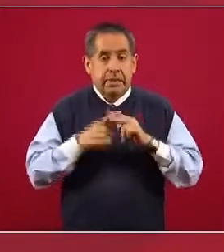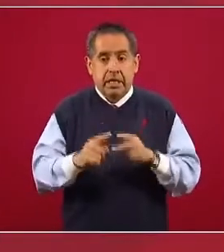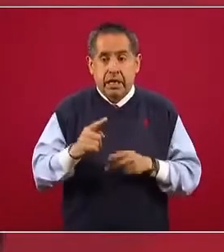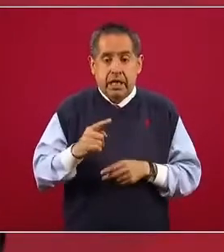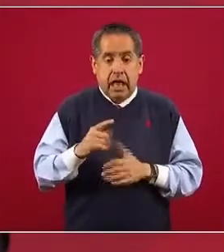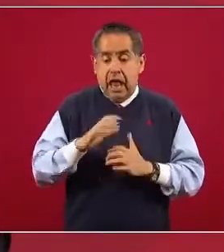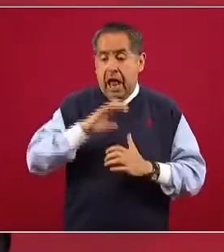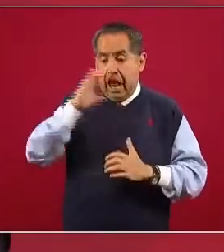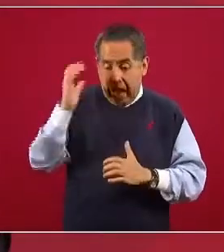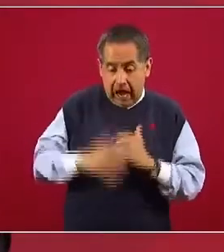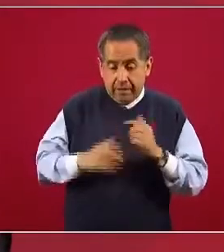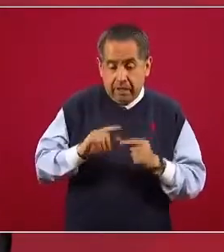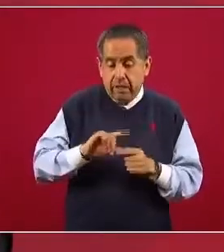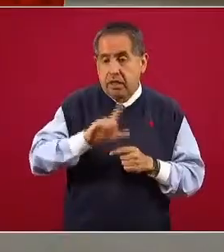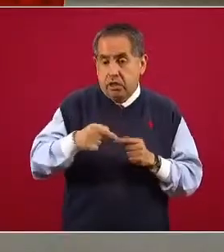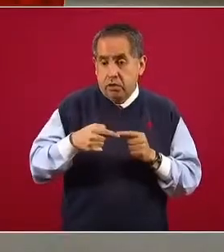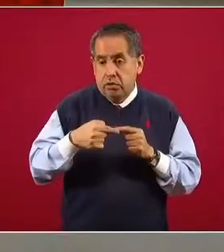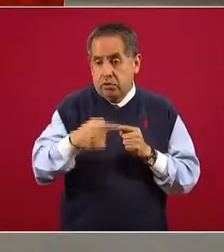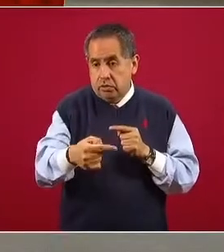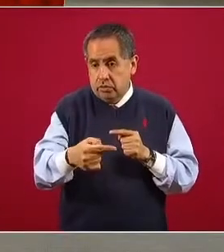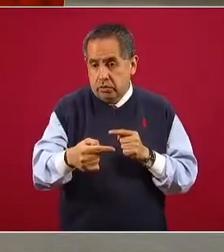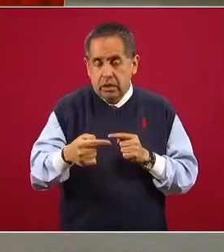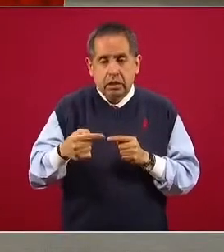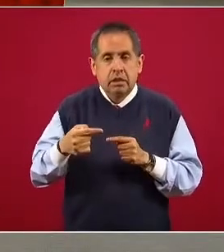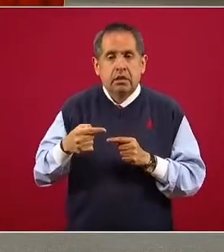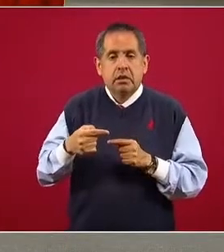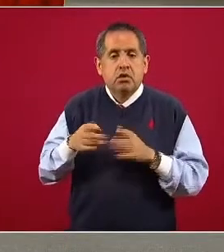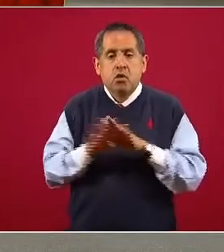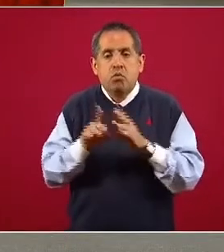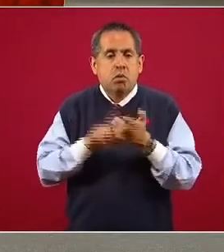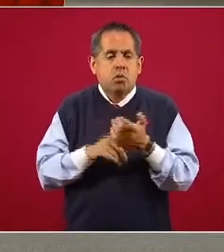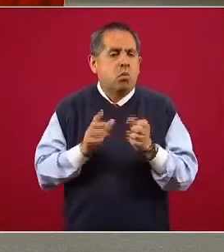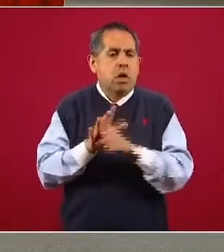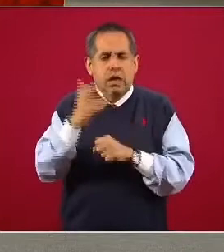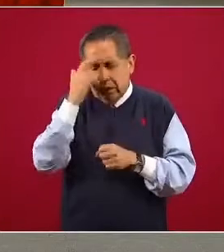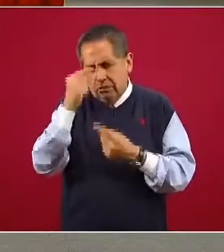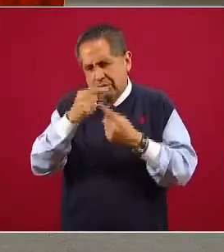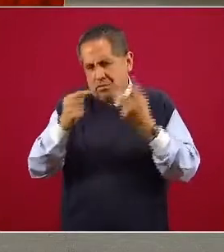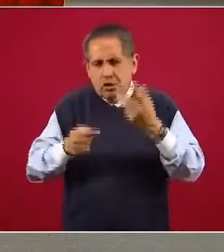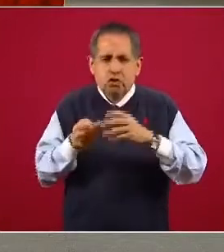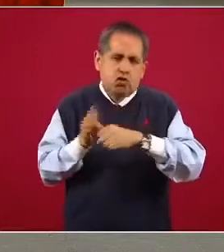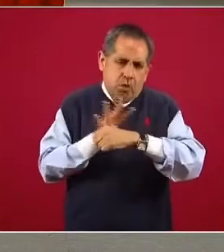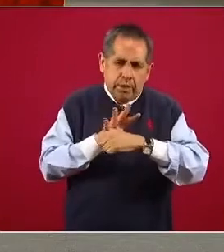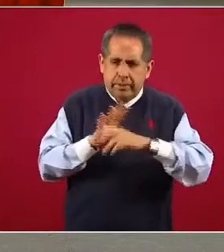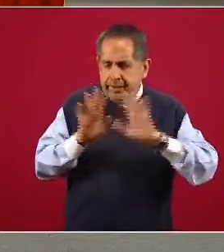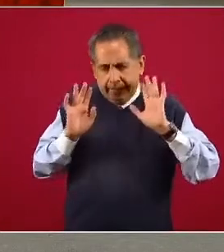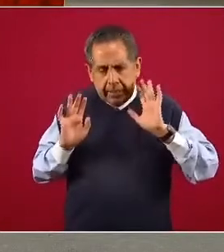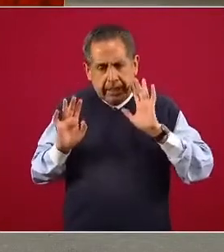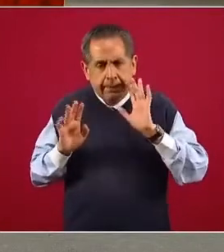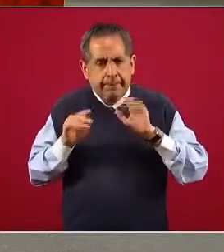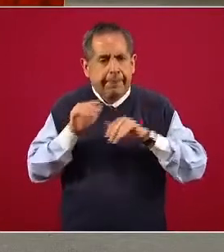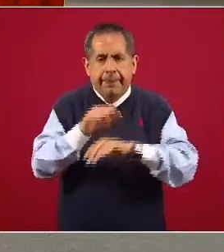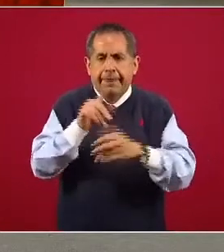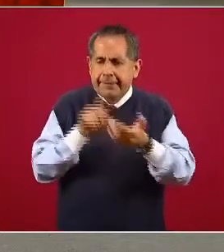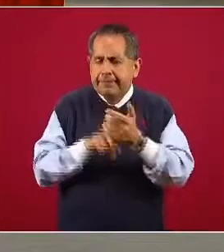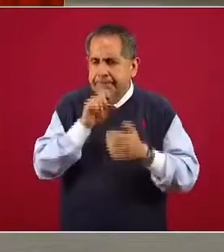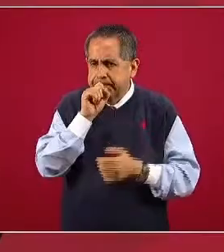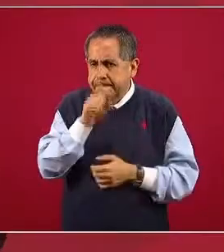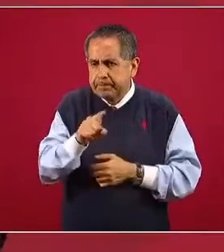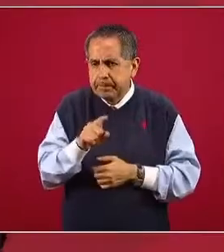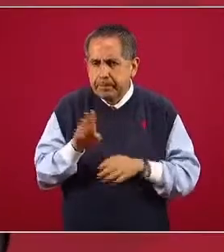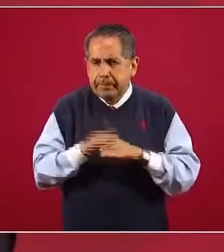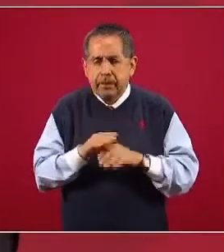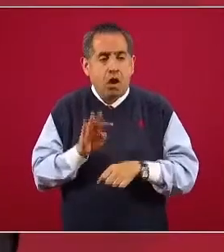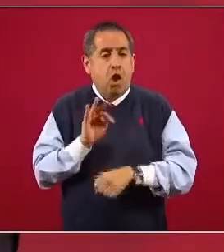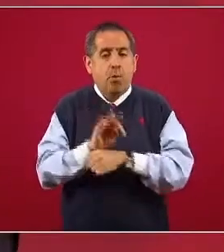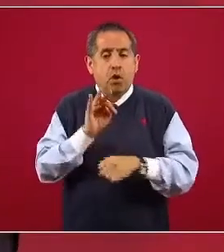que termine la duración de este decreto, las motivaciones son múltiples, tienen que ver con COVID, pero incluyeron el aspecto